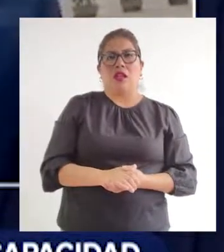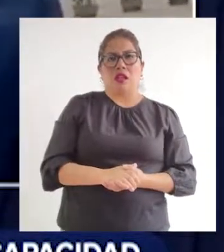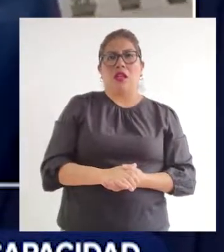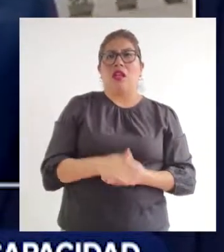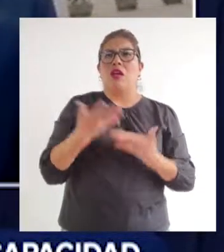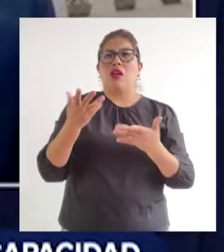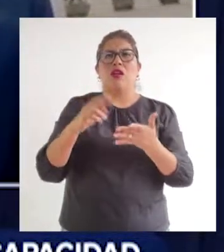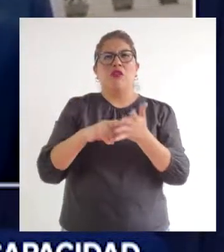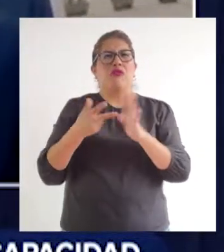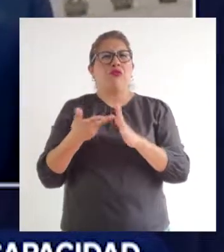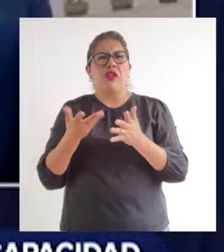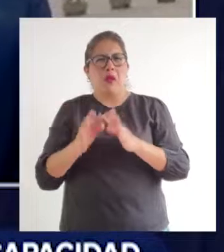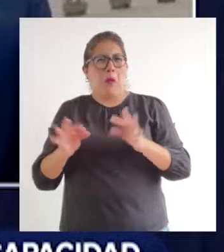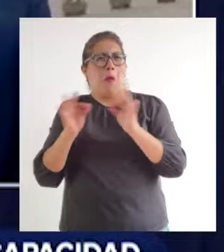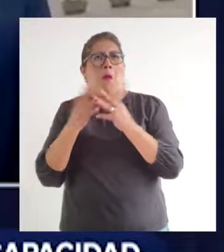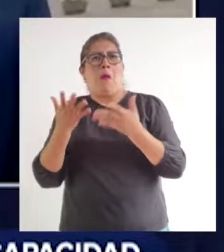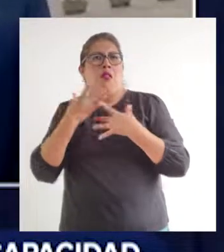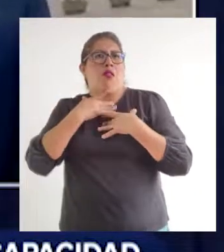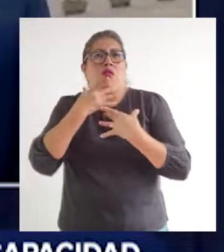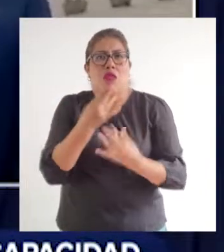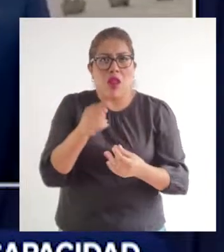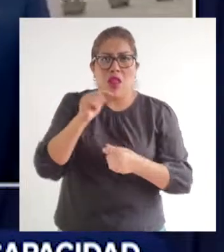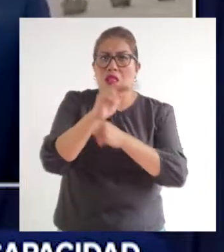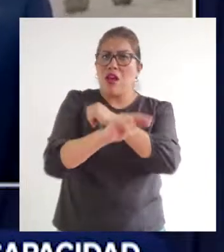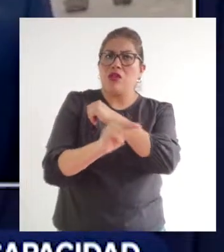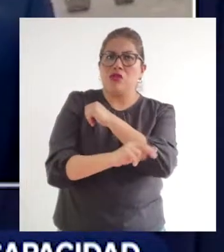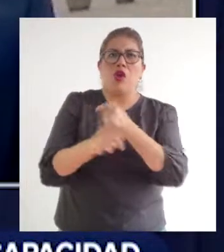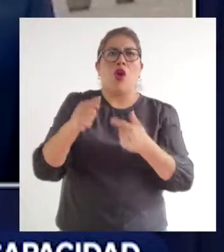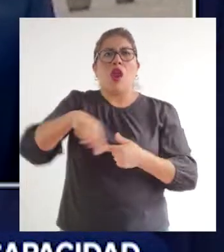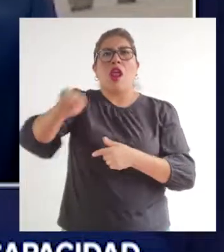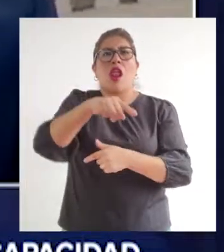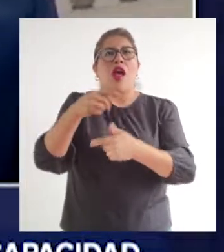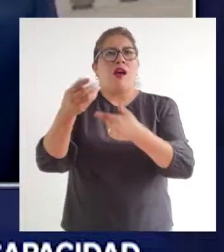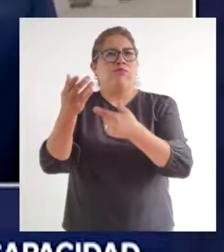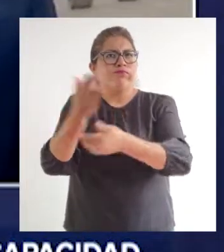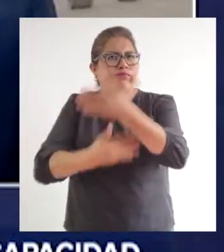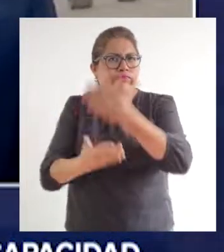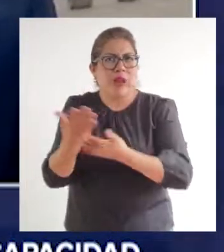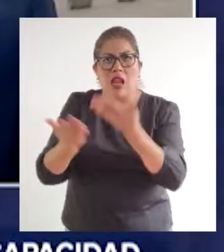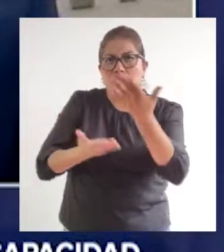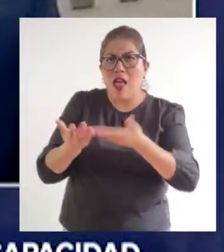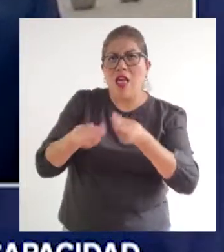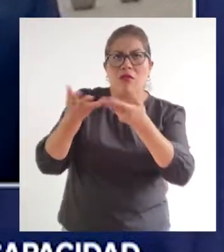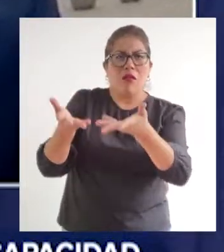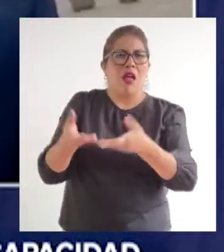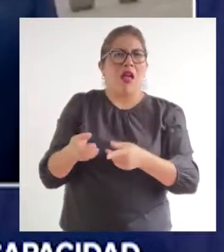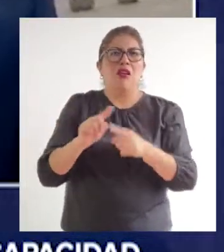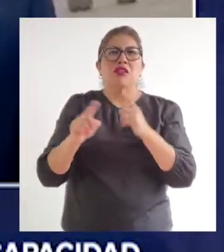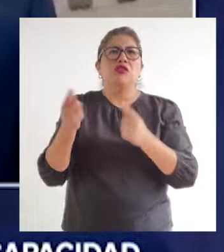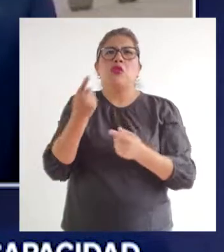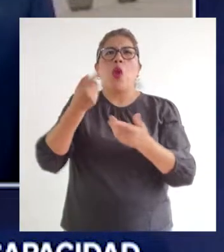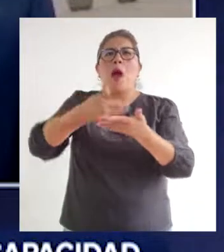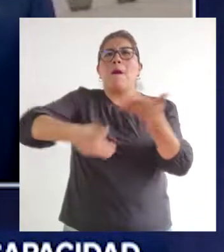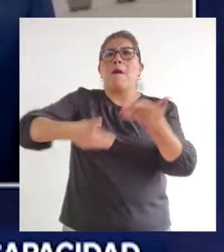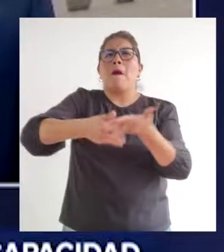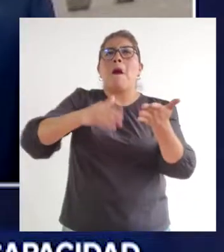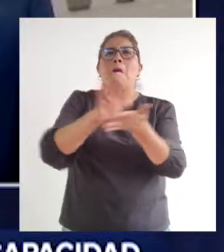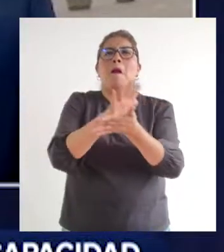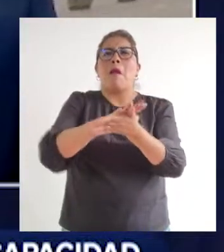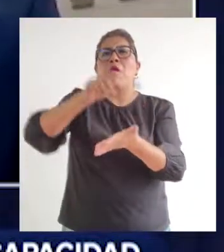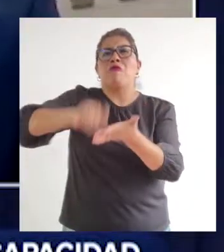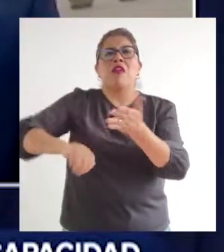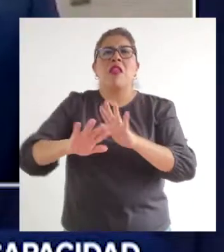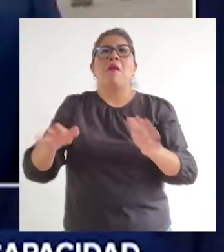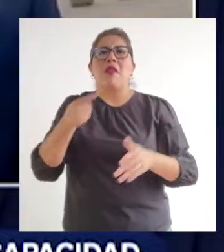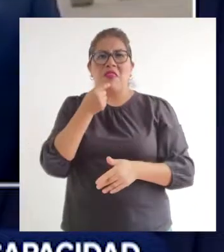ley que declara justamente de interés nacional el mejoramiento, por ejemplo, de los servicios que reciben las personas con discapacidad, si esto va a quedar solo en un papel y no